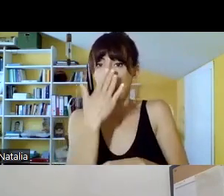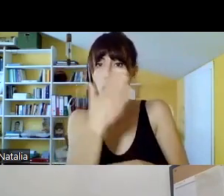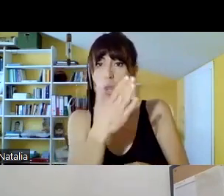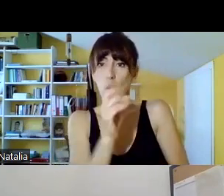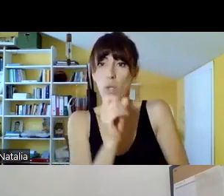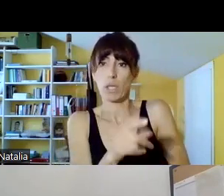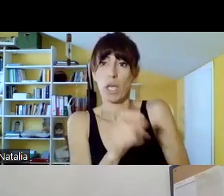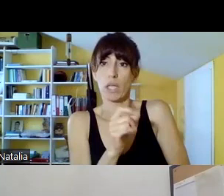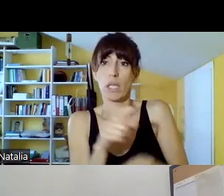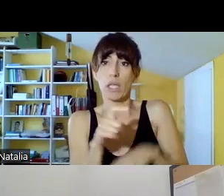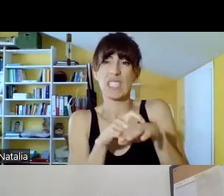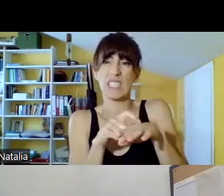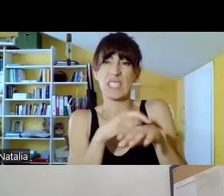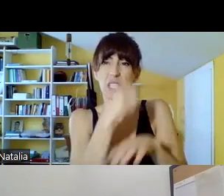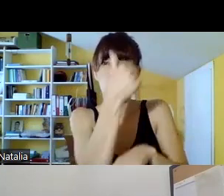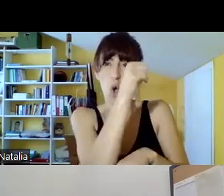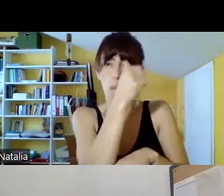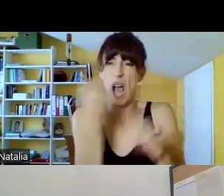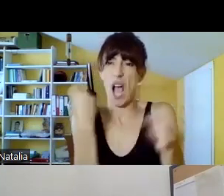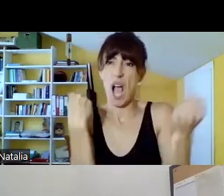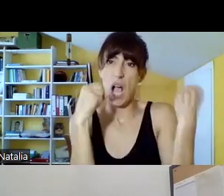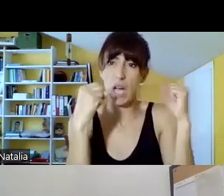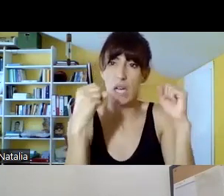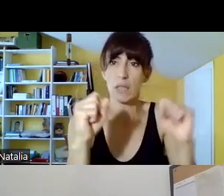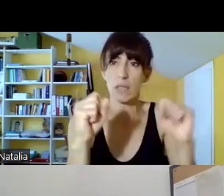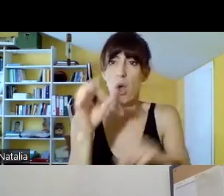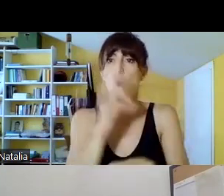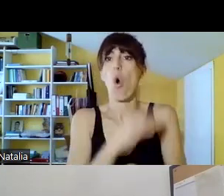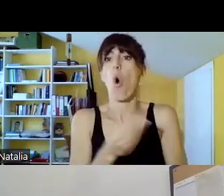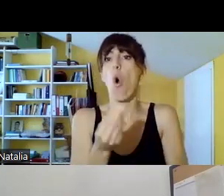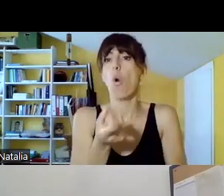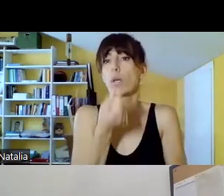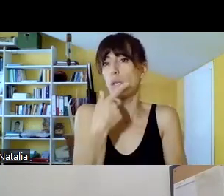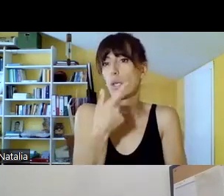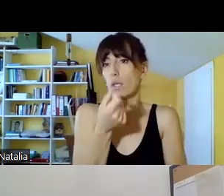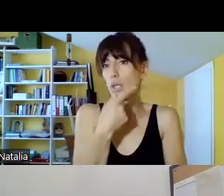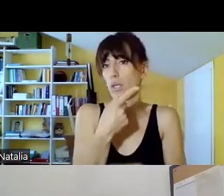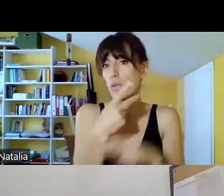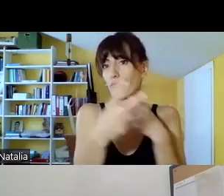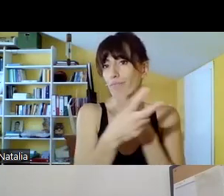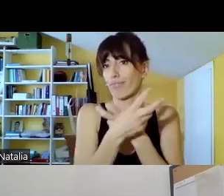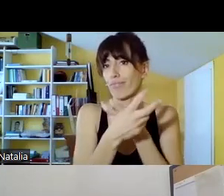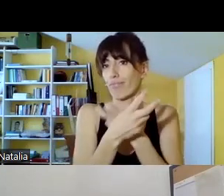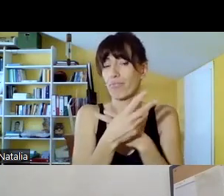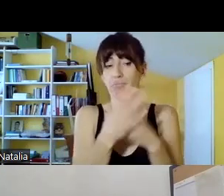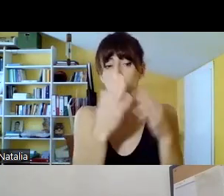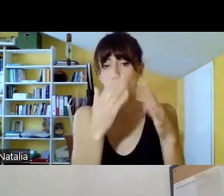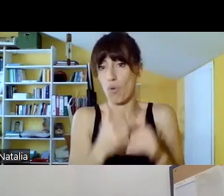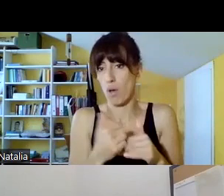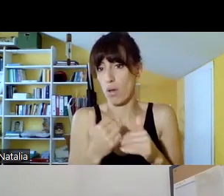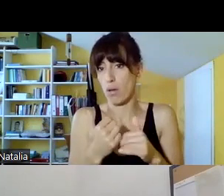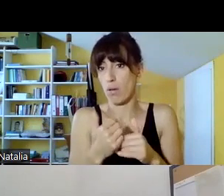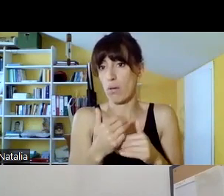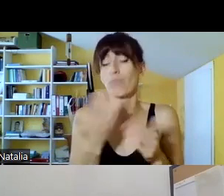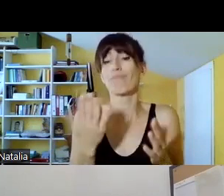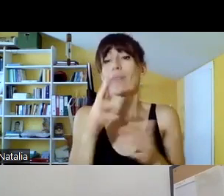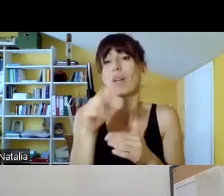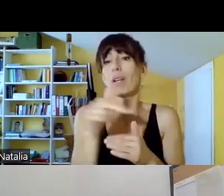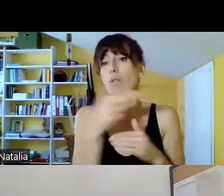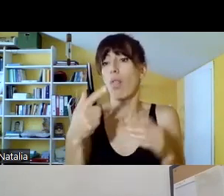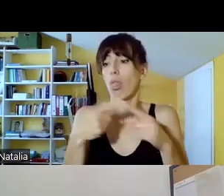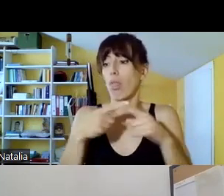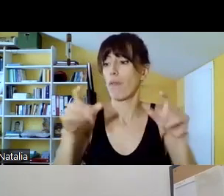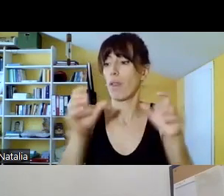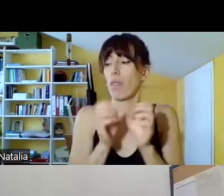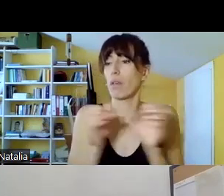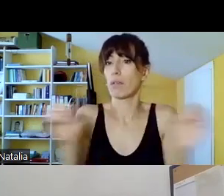típicamente masculinas como la agresividad o el consumo de sustancias no suelen estar presentes, pudiendo tener como resultado sesgos de género en la